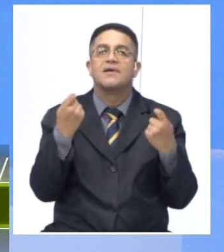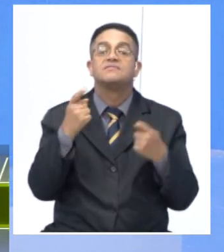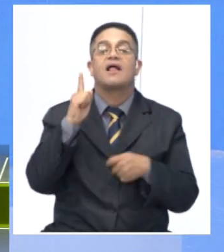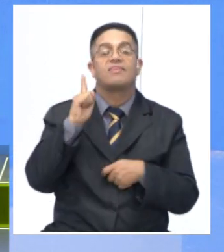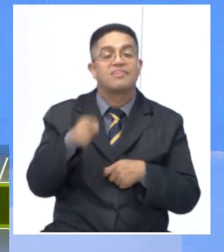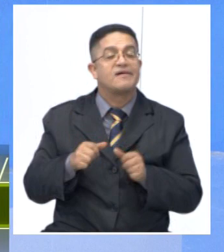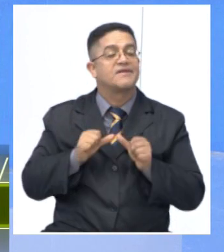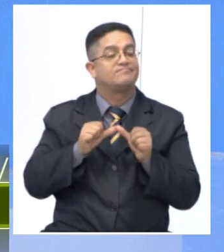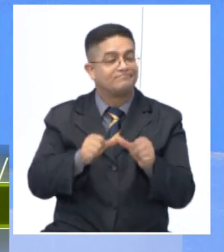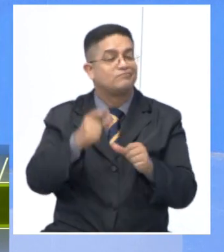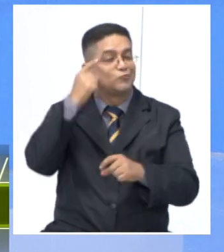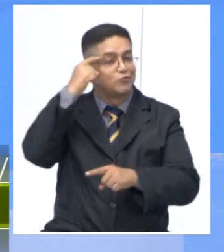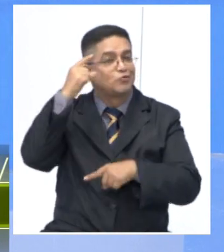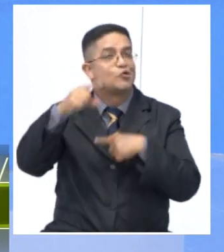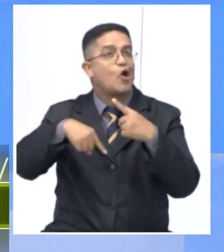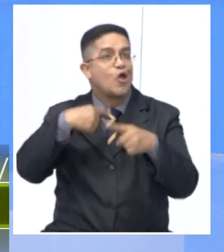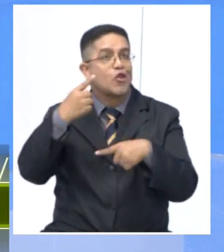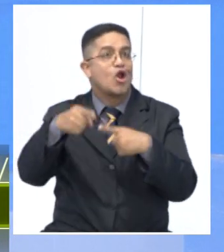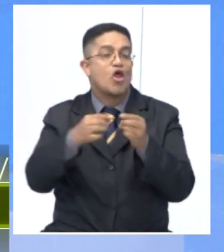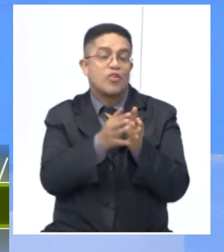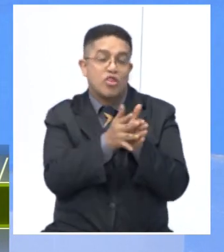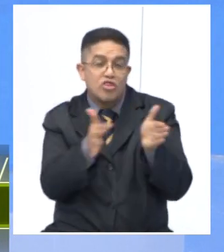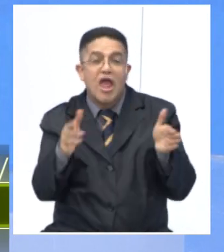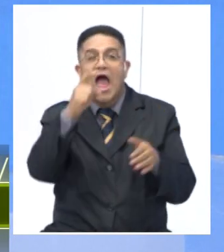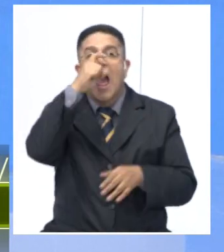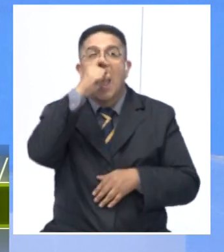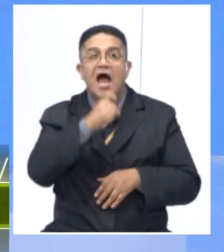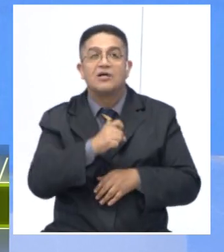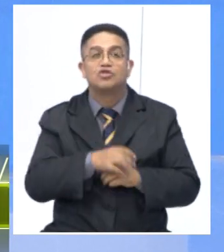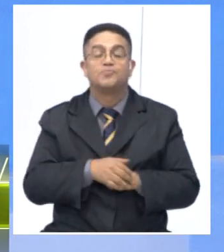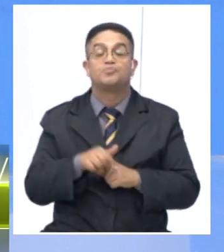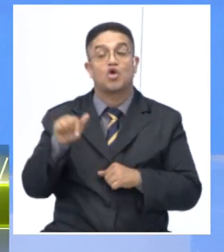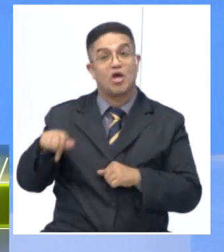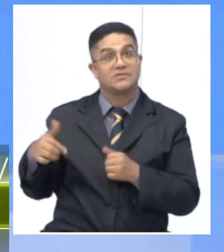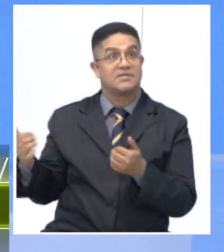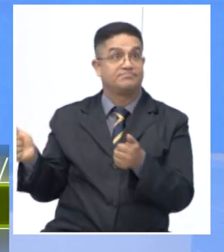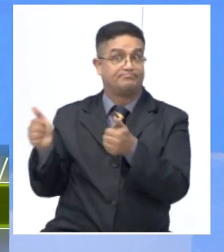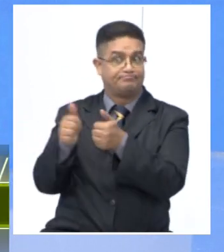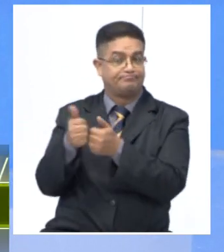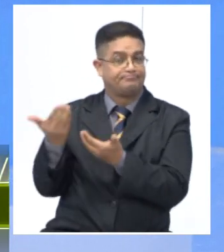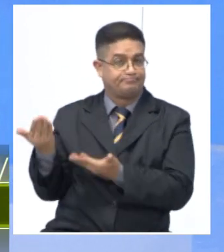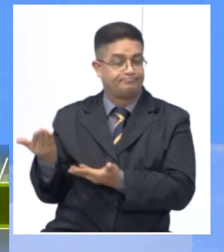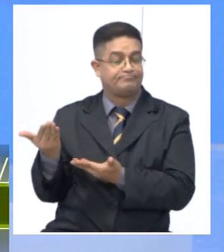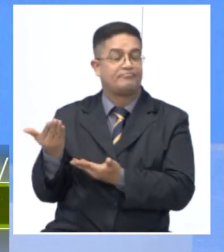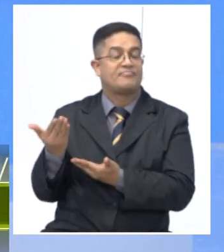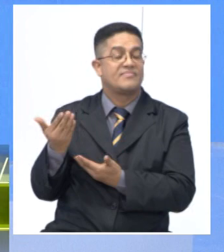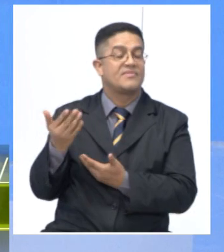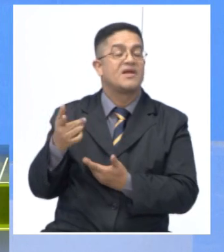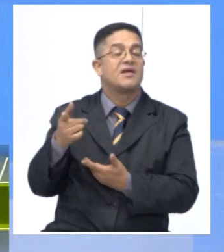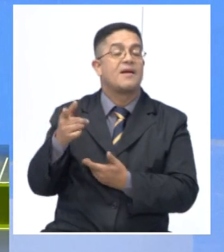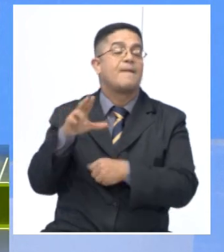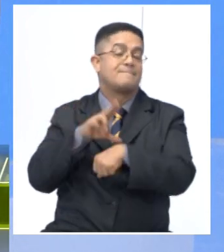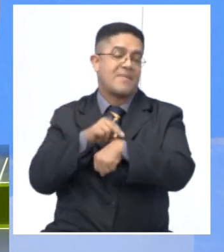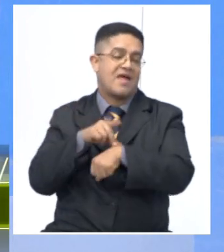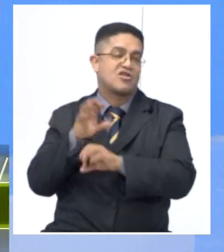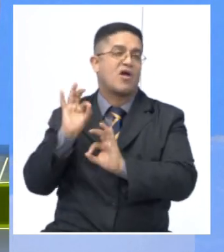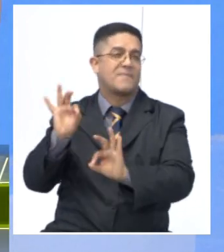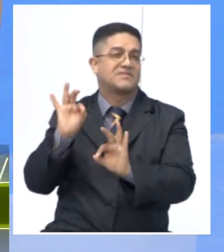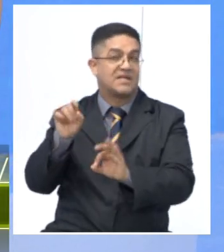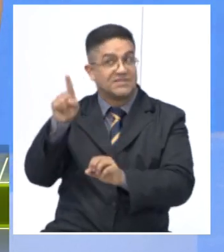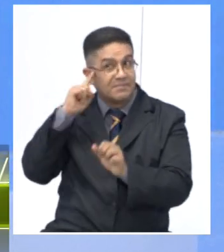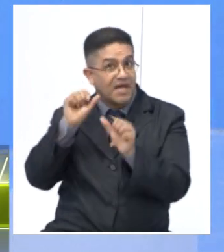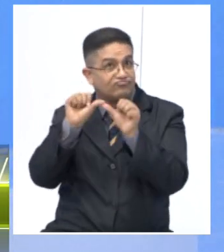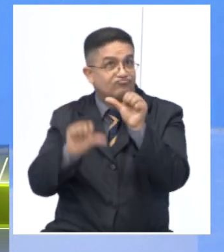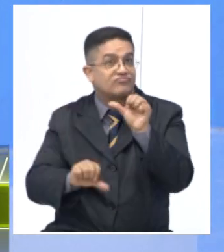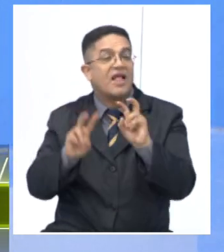constante día a día durante todo el año. Hoy nos acompaña Gisbeli Salazar, neuropediatra, para hablar sobre este tema.